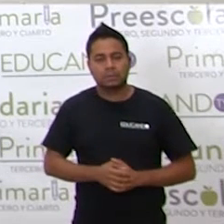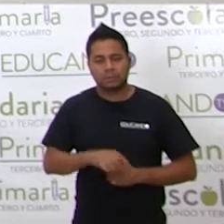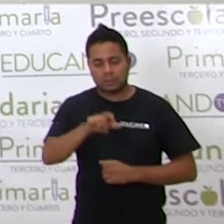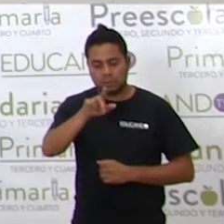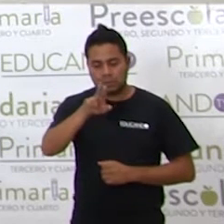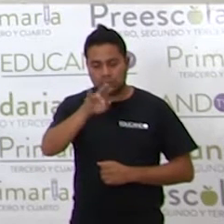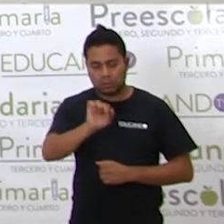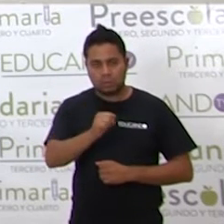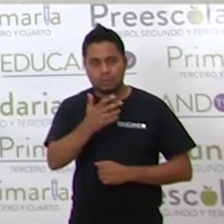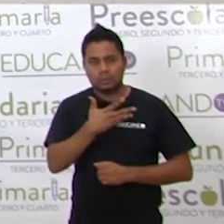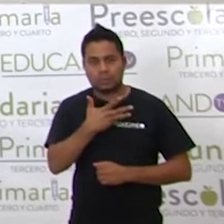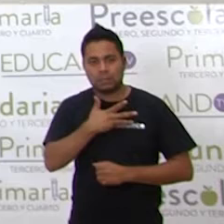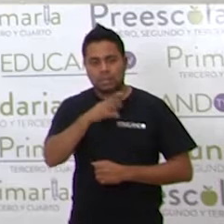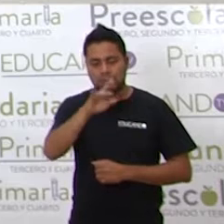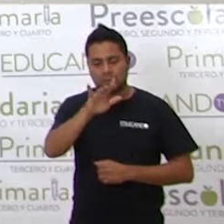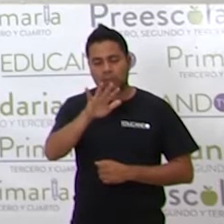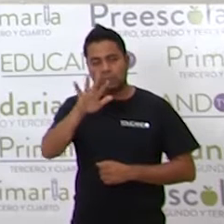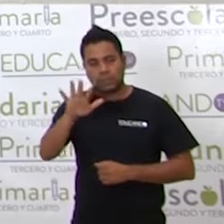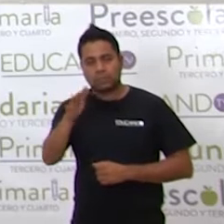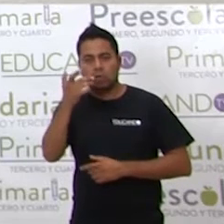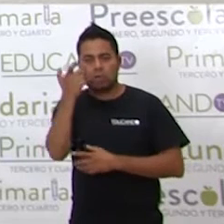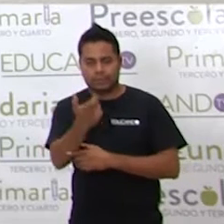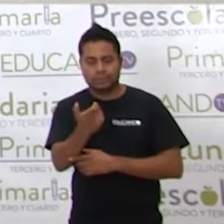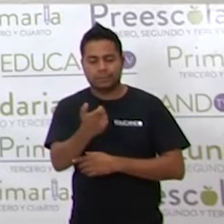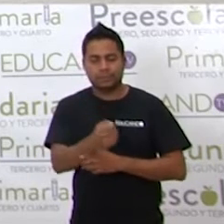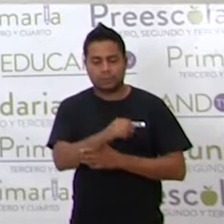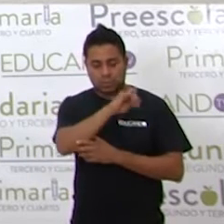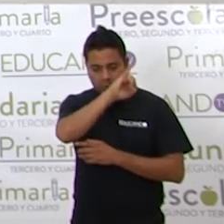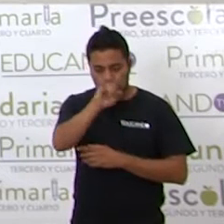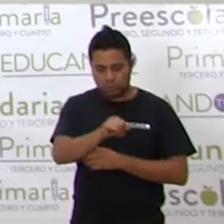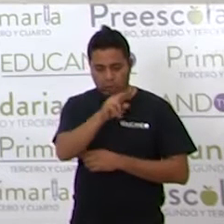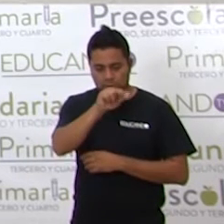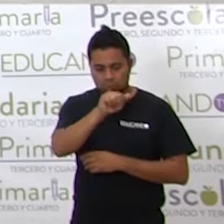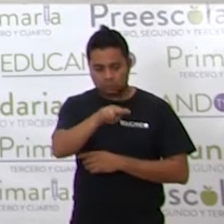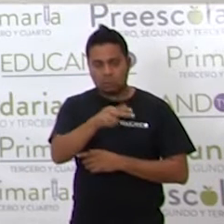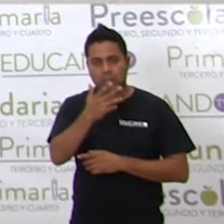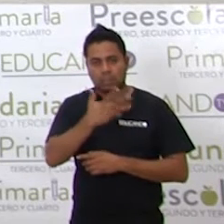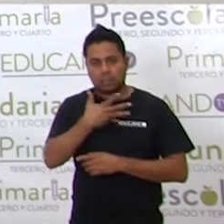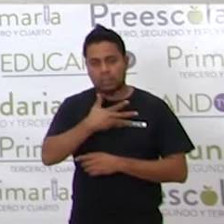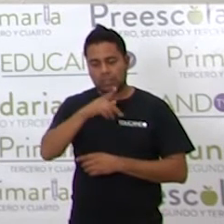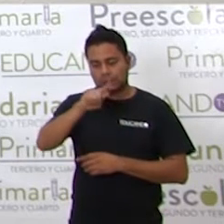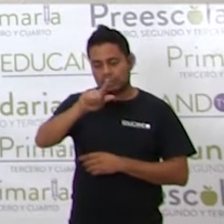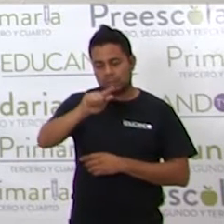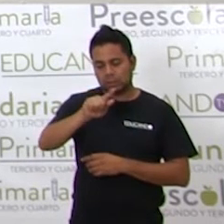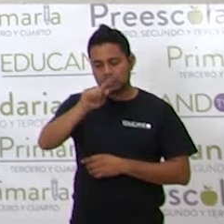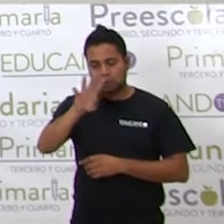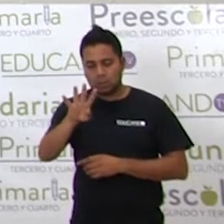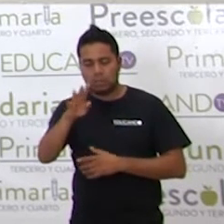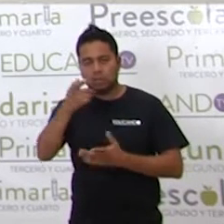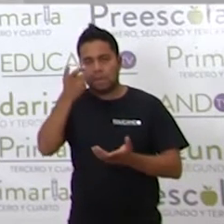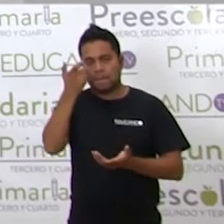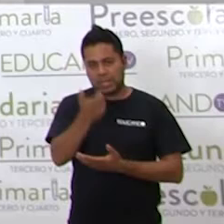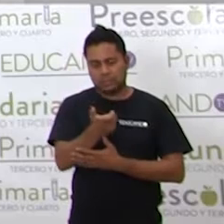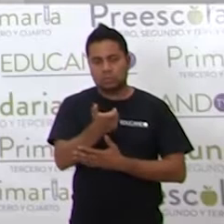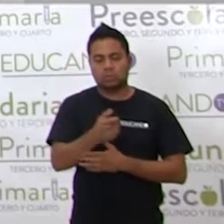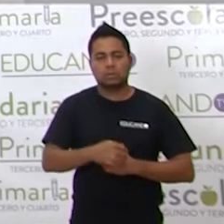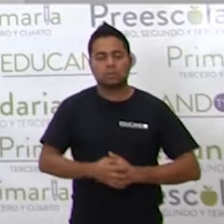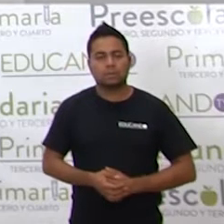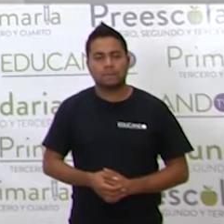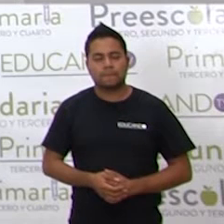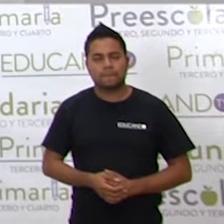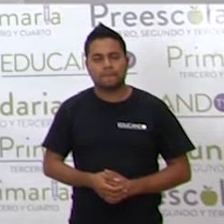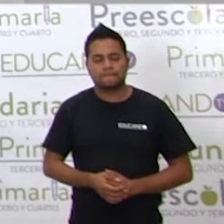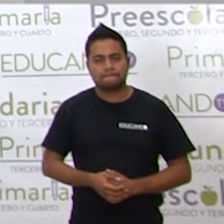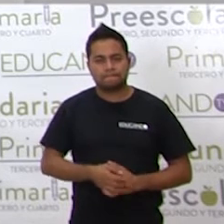Luis tiene 55 pesos y Juan 74 pesos.